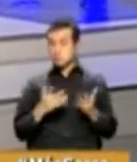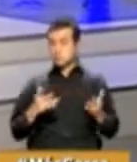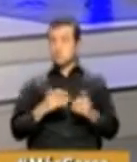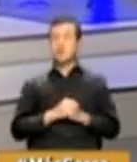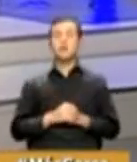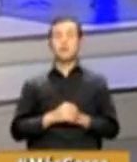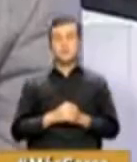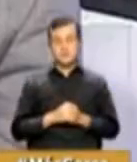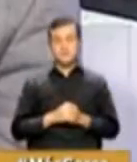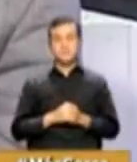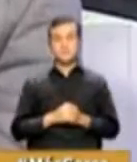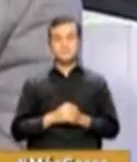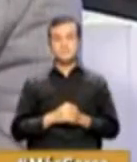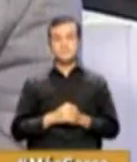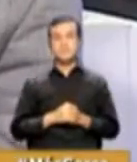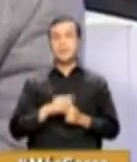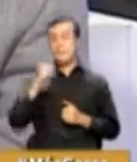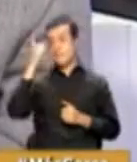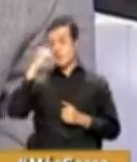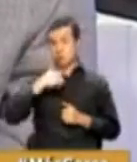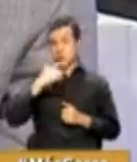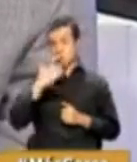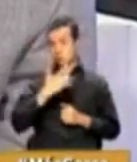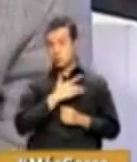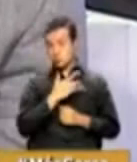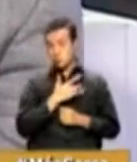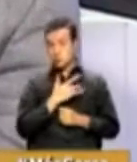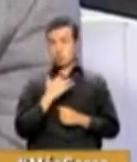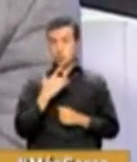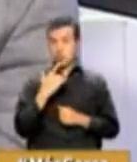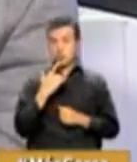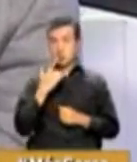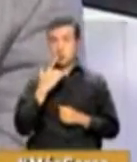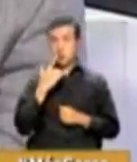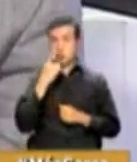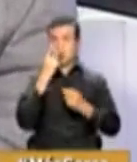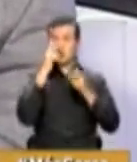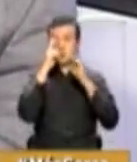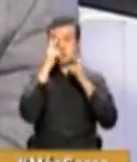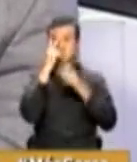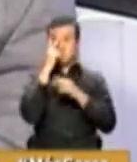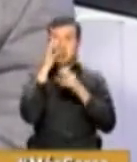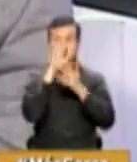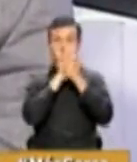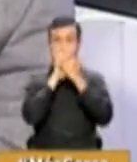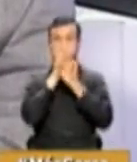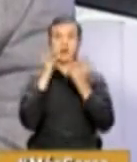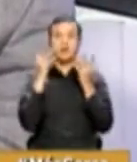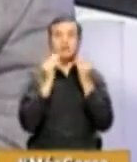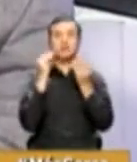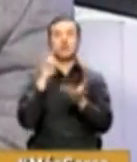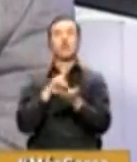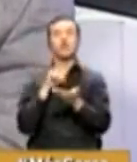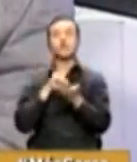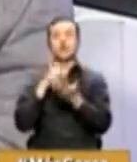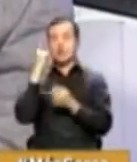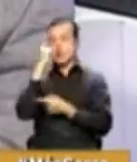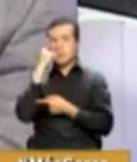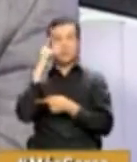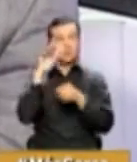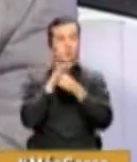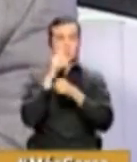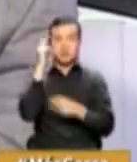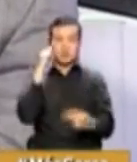Exactamente. Buena pregunta. Básicamente el paciente que siente esos síntomas simplemente tiene que ir al oftalmólogo. Nosotros hacemos un examen